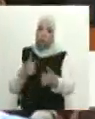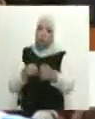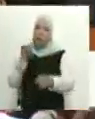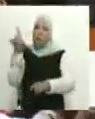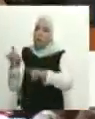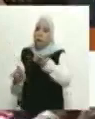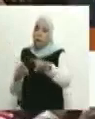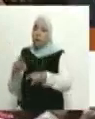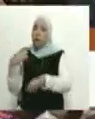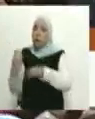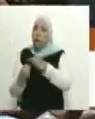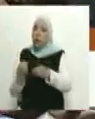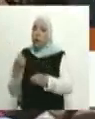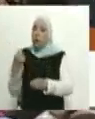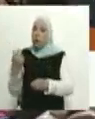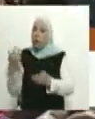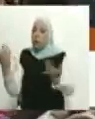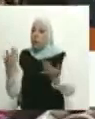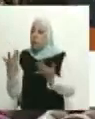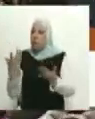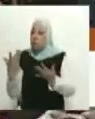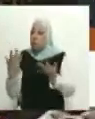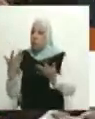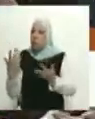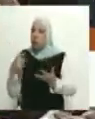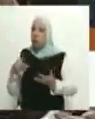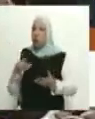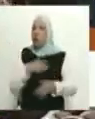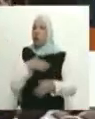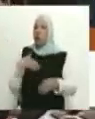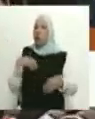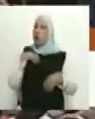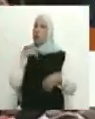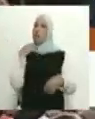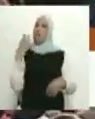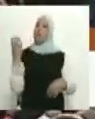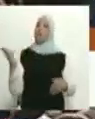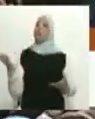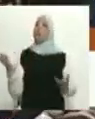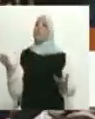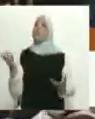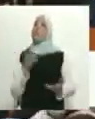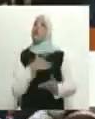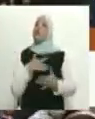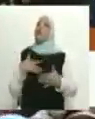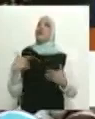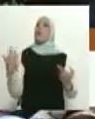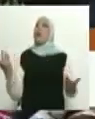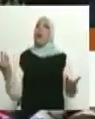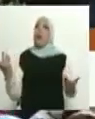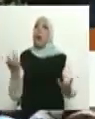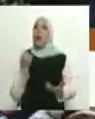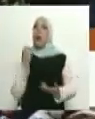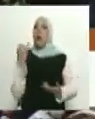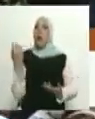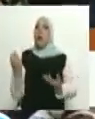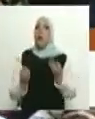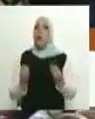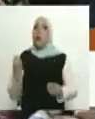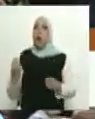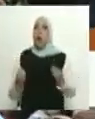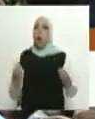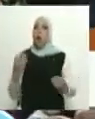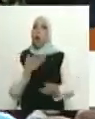pregunta, ¿qué haces tú aquí? ¿Qué queréis vos, va? ¿Qué es lo que vos queréis? ¿Qué haces